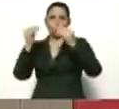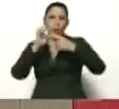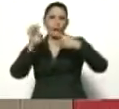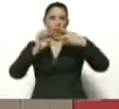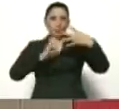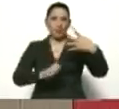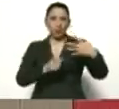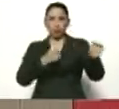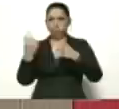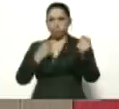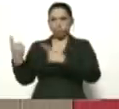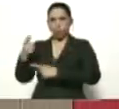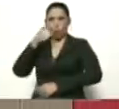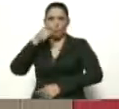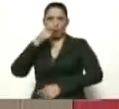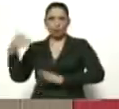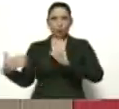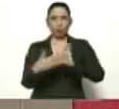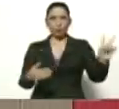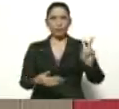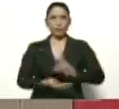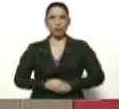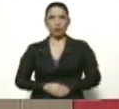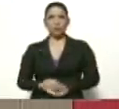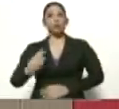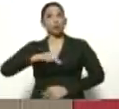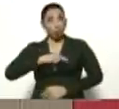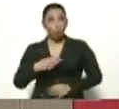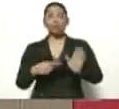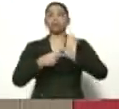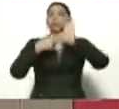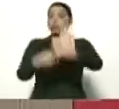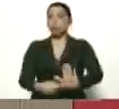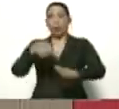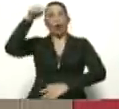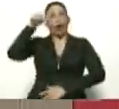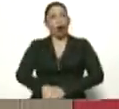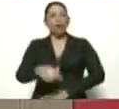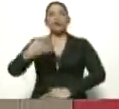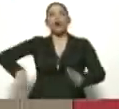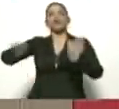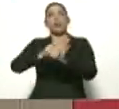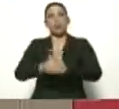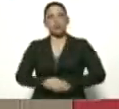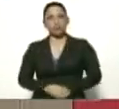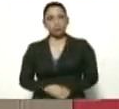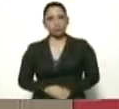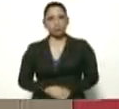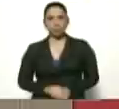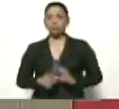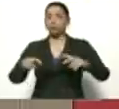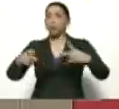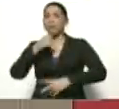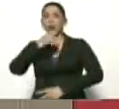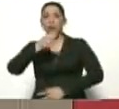logísticos y operativos de la presión y lo vamos a demostrar hoy de nuevo con nuevos